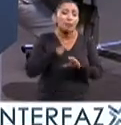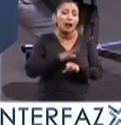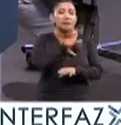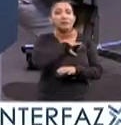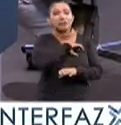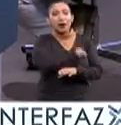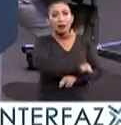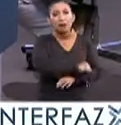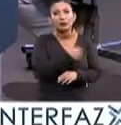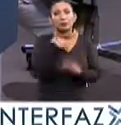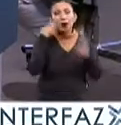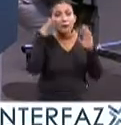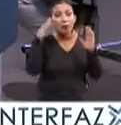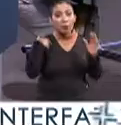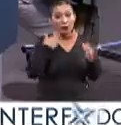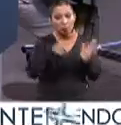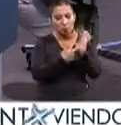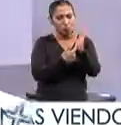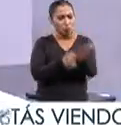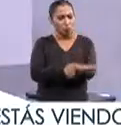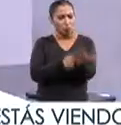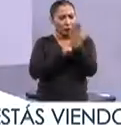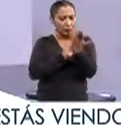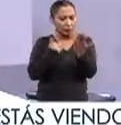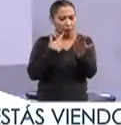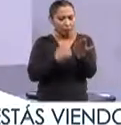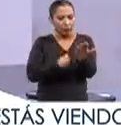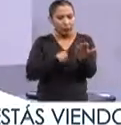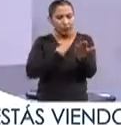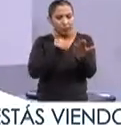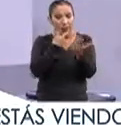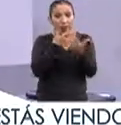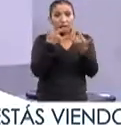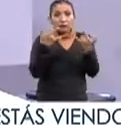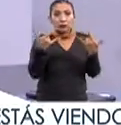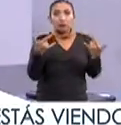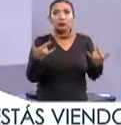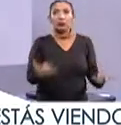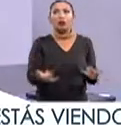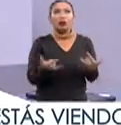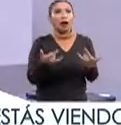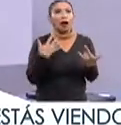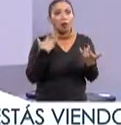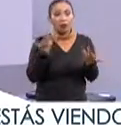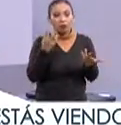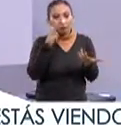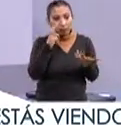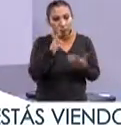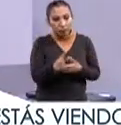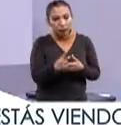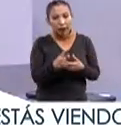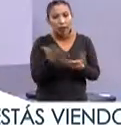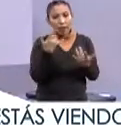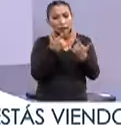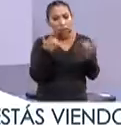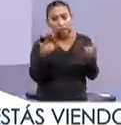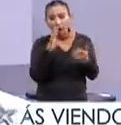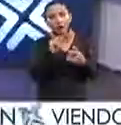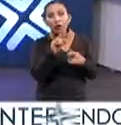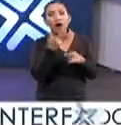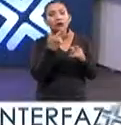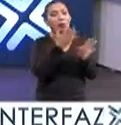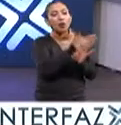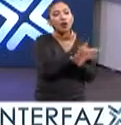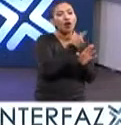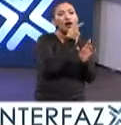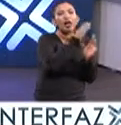favorito, verdaderamente genial, porque te muestra, te hace vivir una historia, te hace notar que la historia no es como